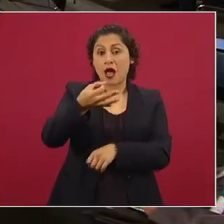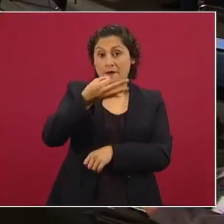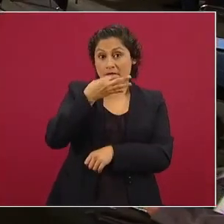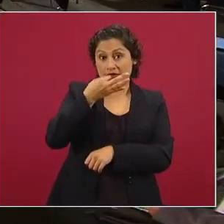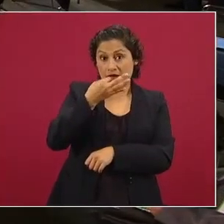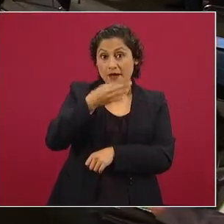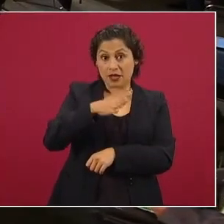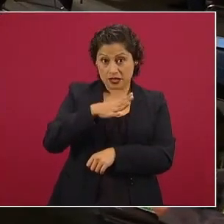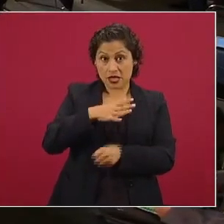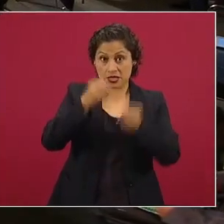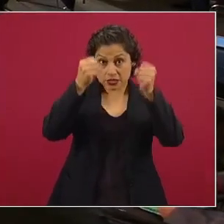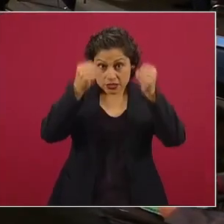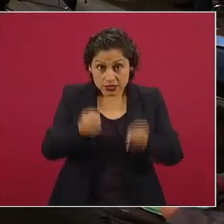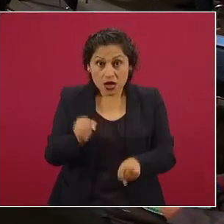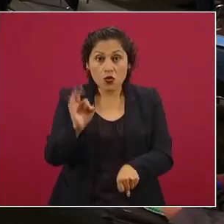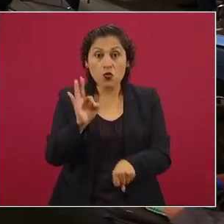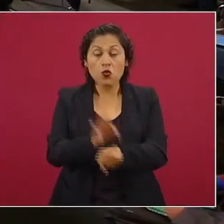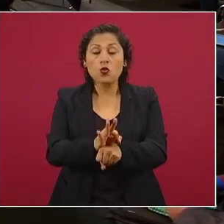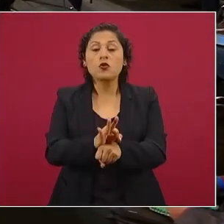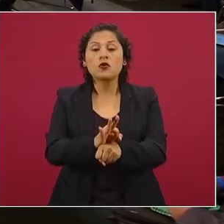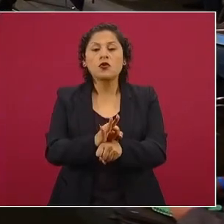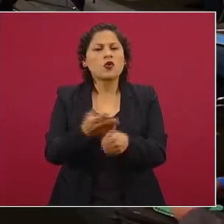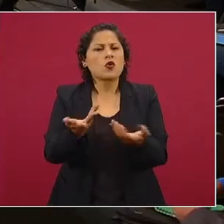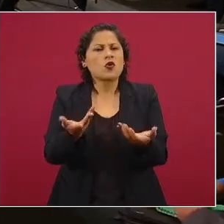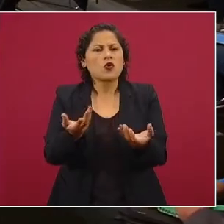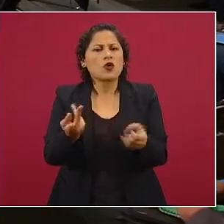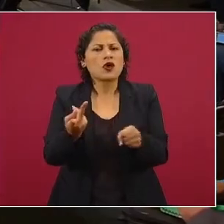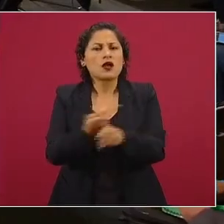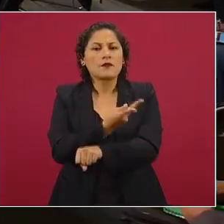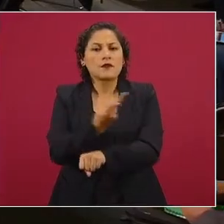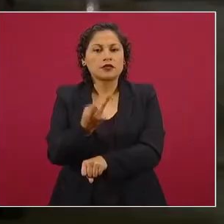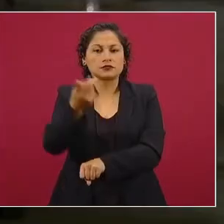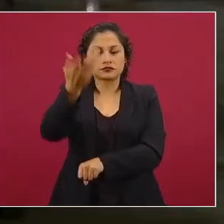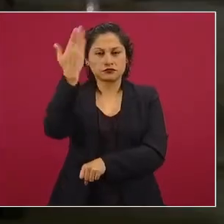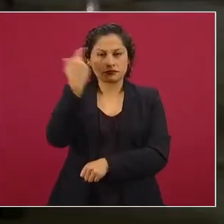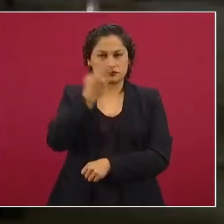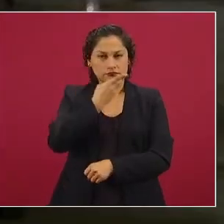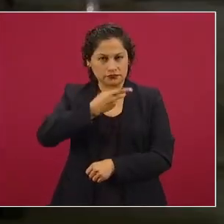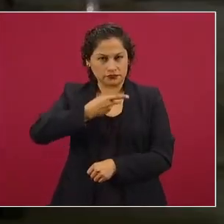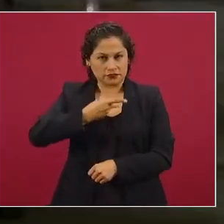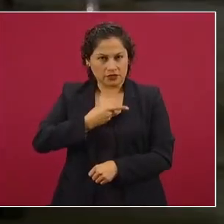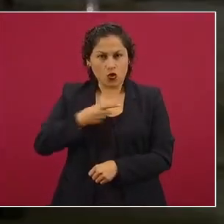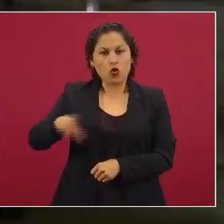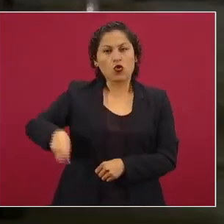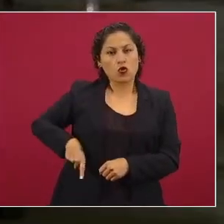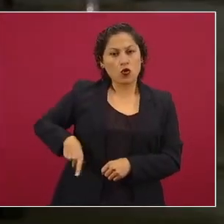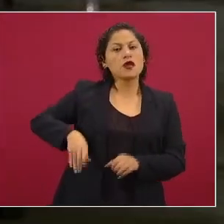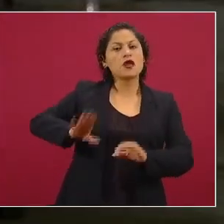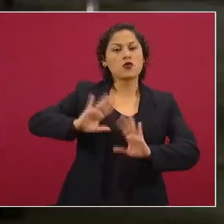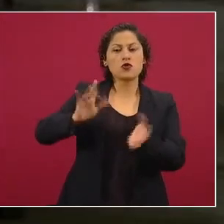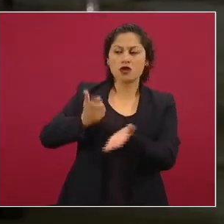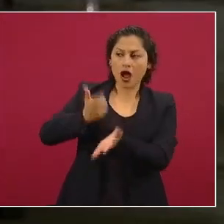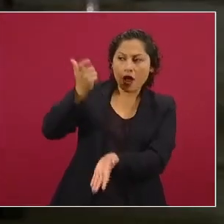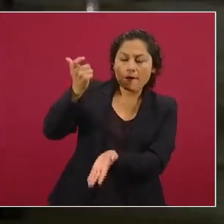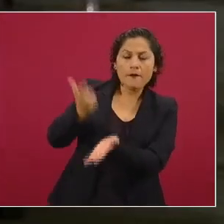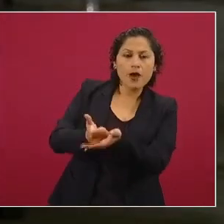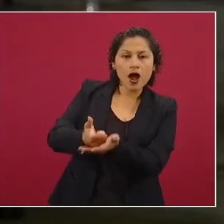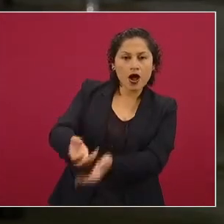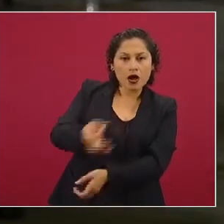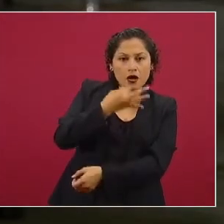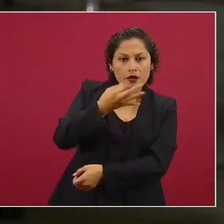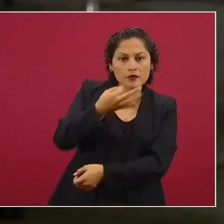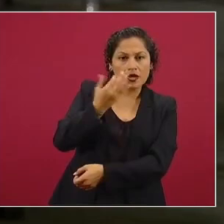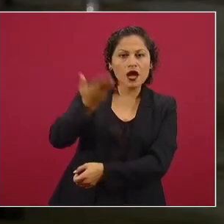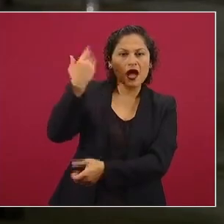a pasar? Ha señalado usted que el gobierno mexicano ya había pagado estos medicamentos que se compraron